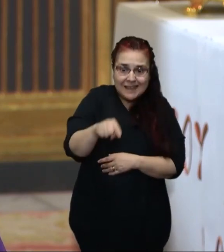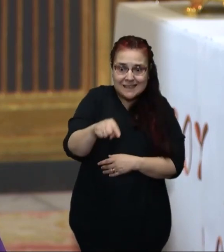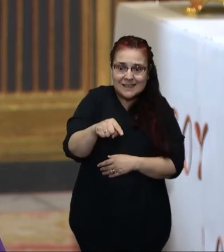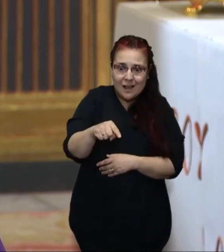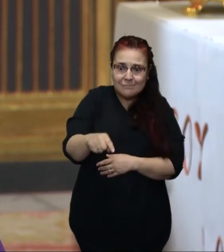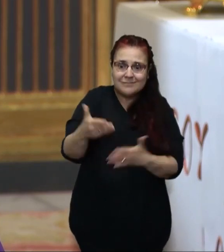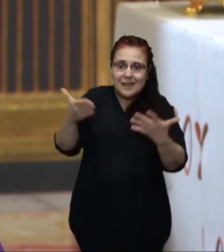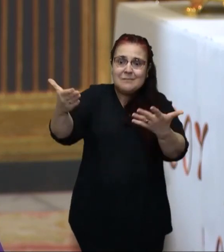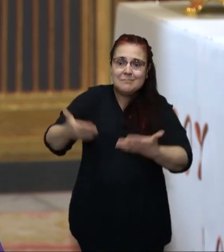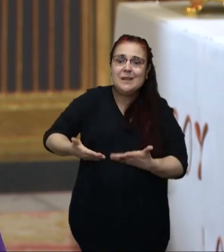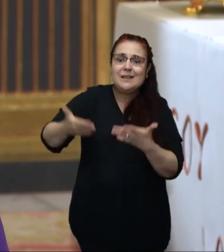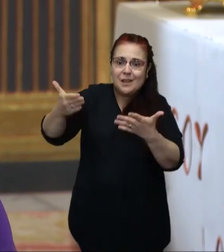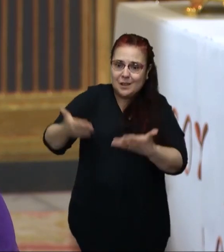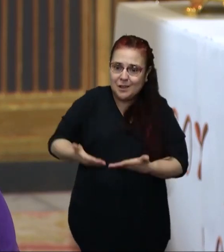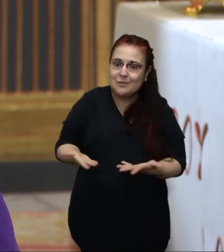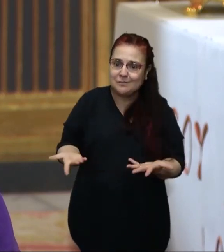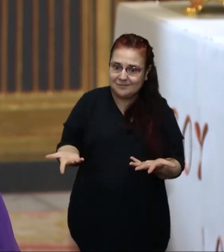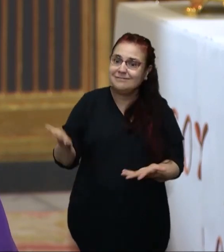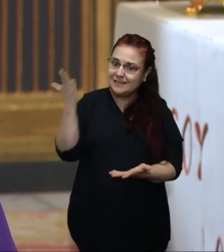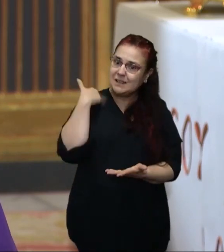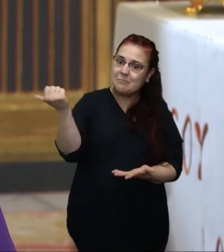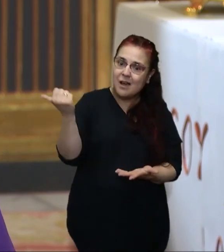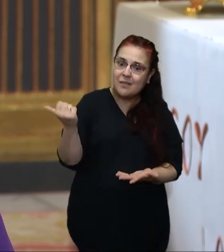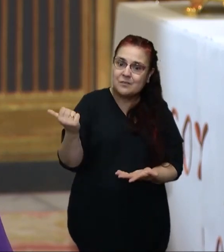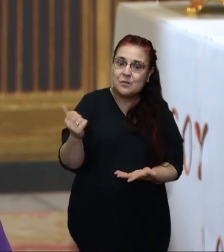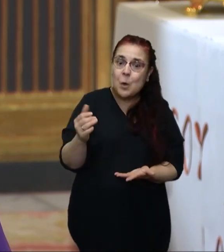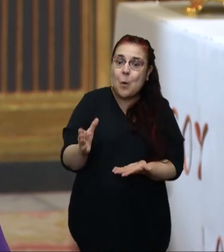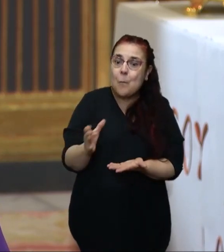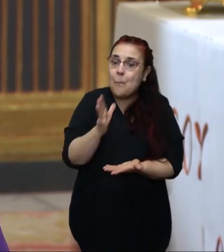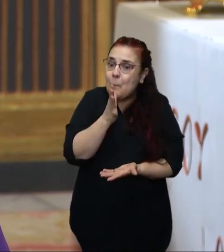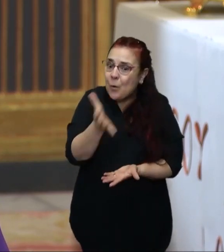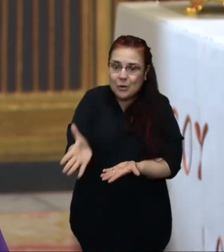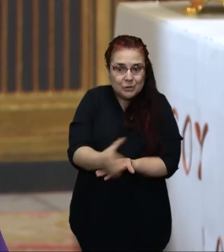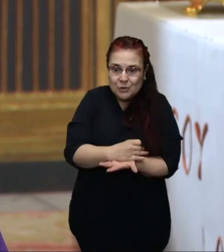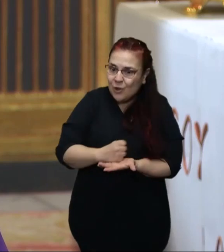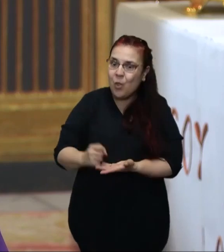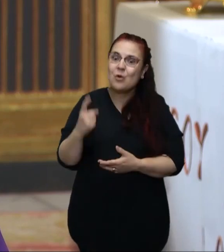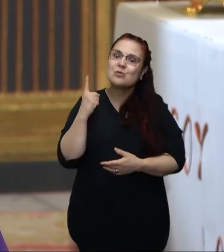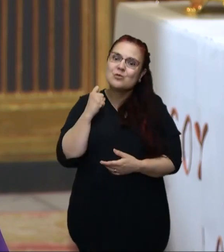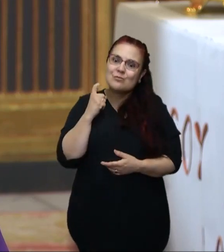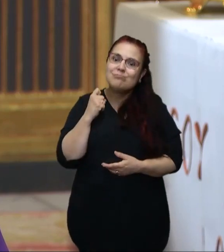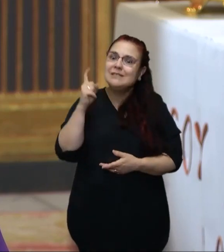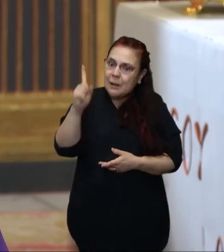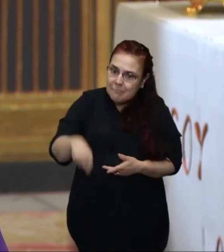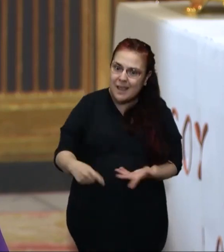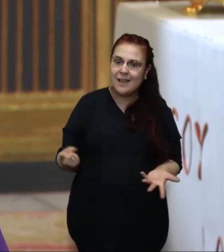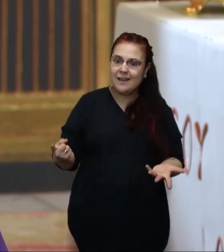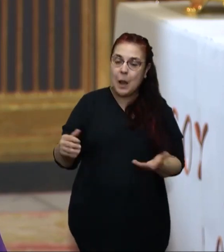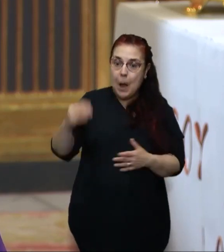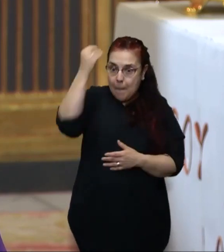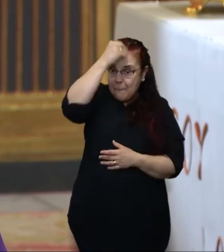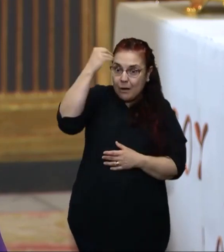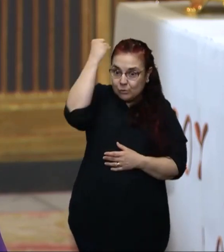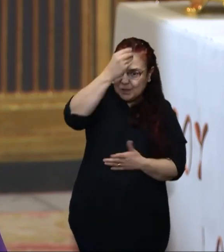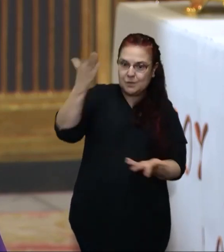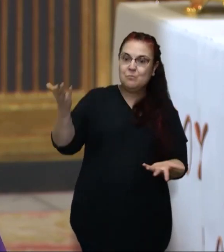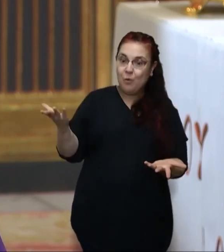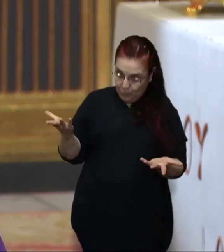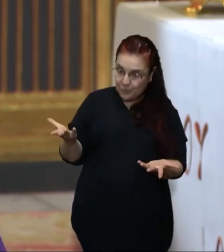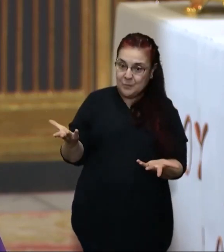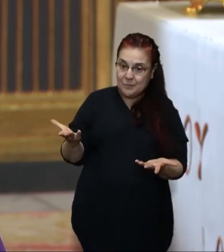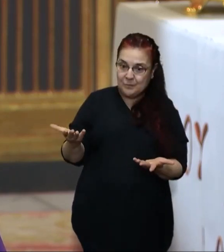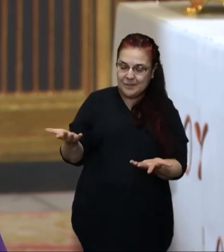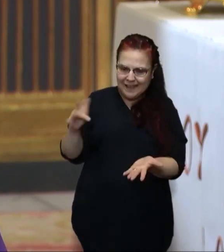que todos somos llamados, porque todos hemos sido ungidos también en el bautismo. Con nuestro